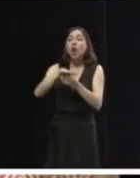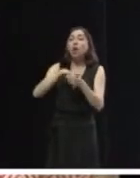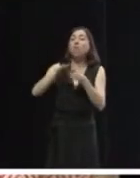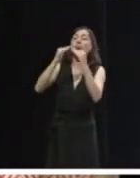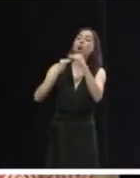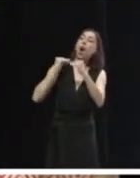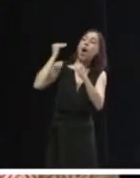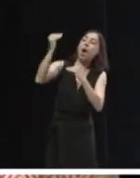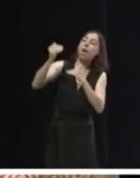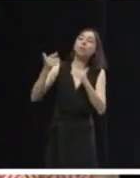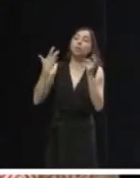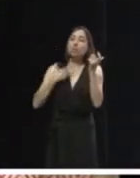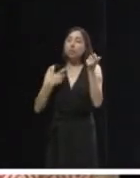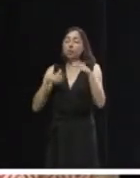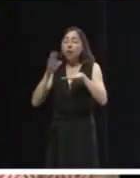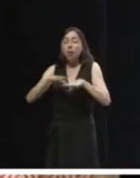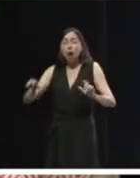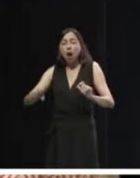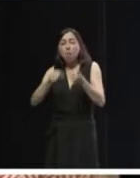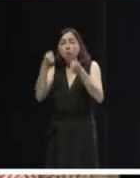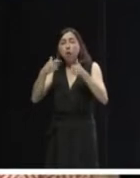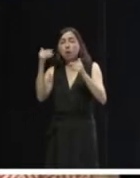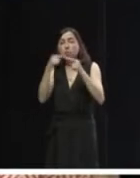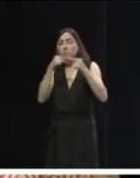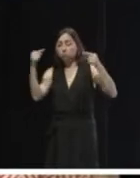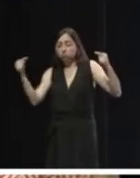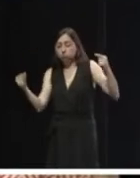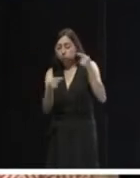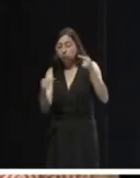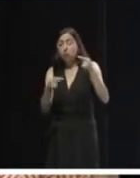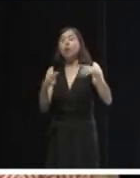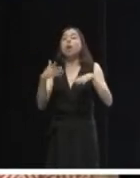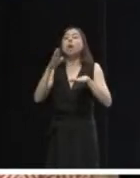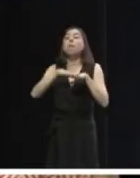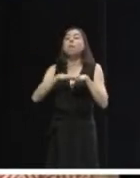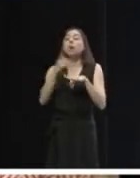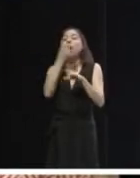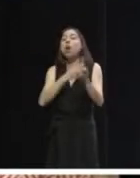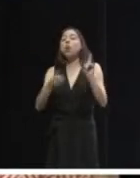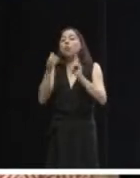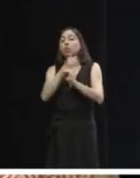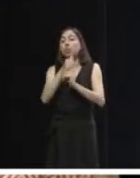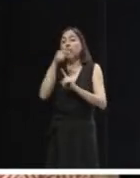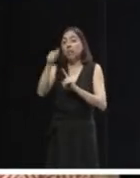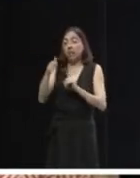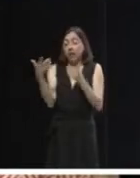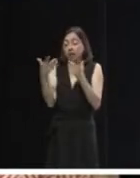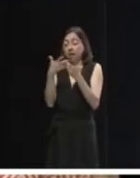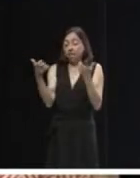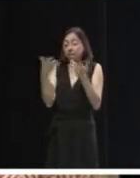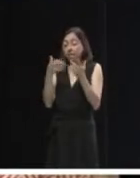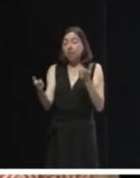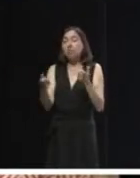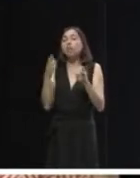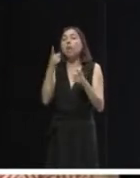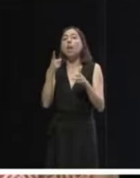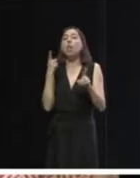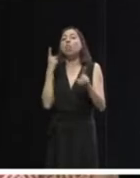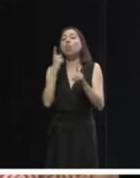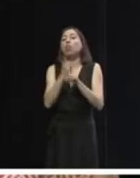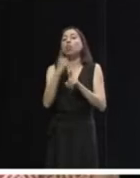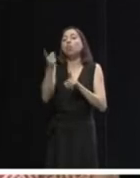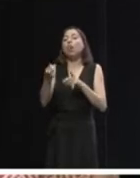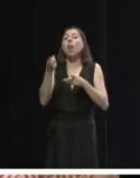para romper con la desigualdad, para hacer posible esta máxima de mandar obedeciendo, del zapatismo, de la cultura